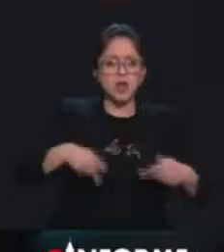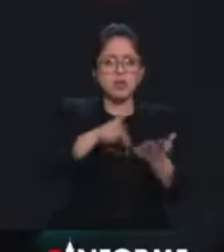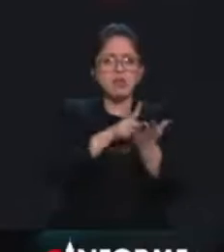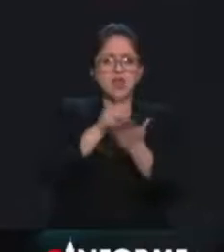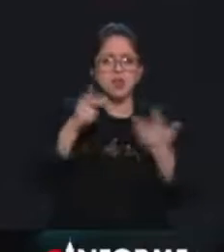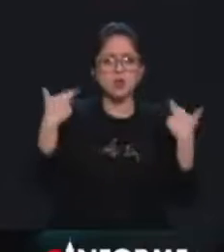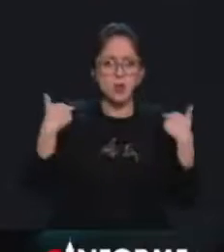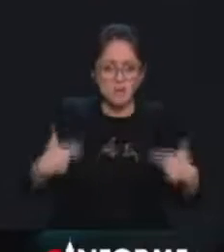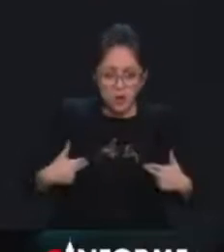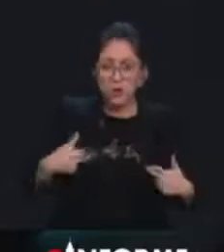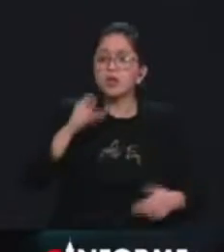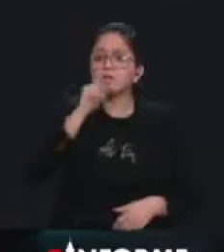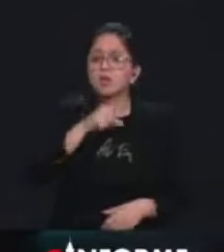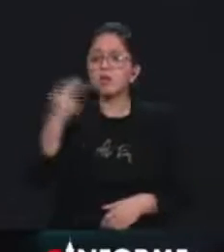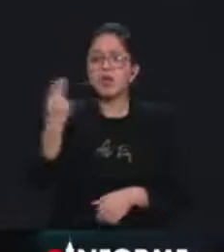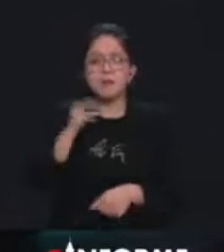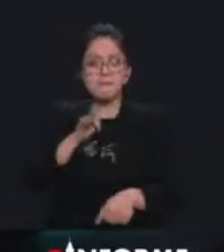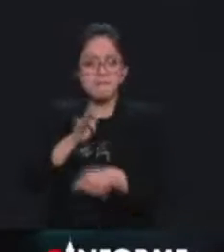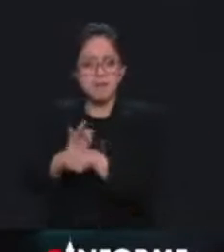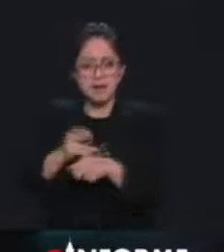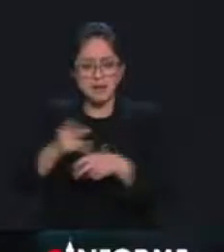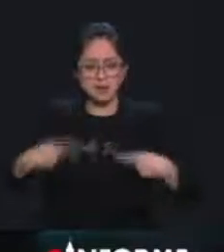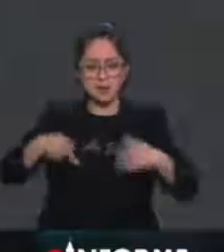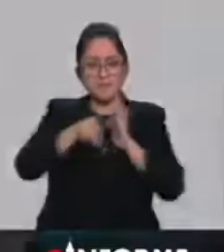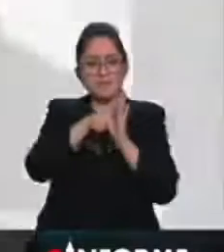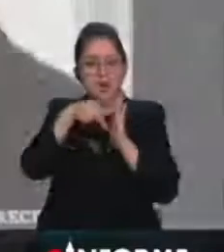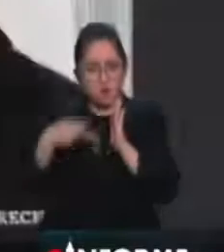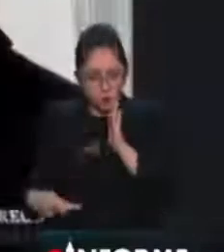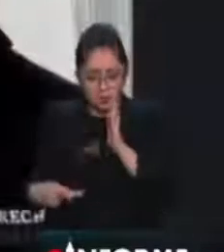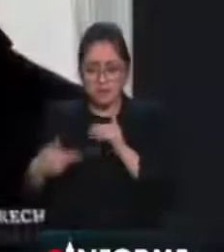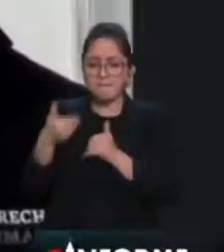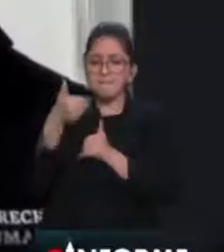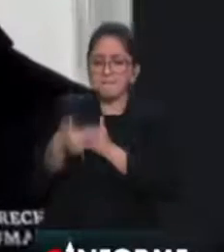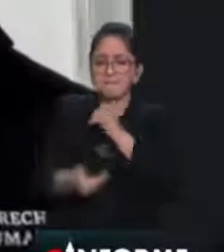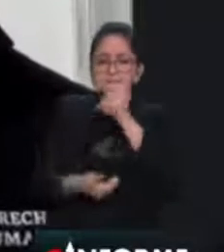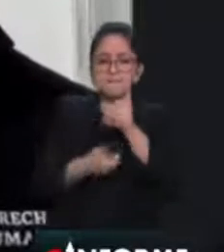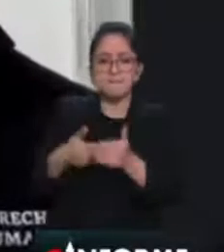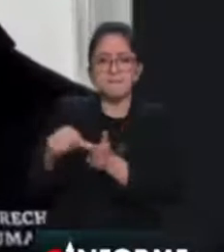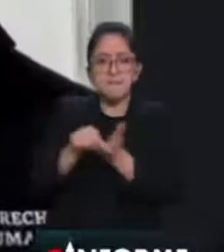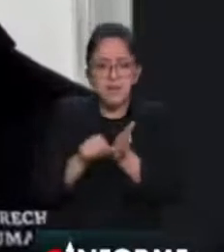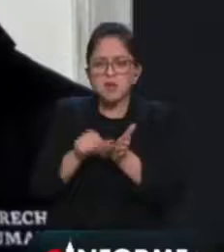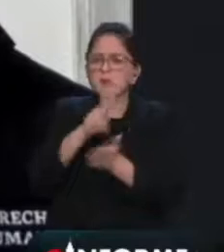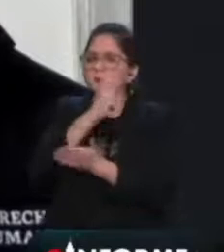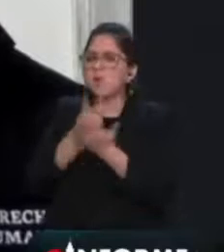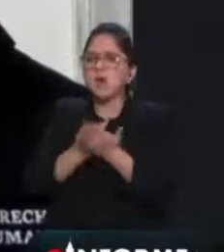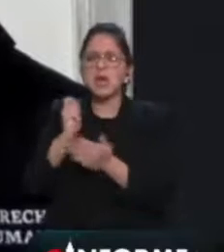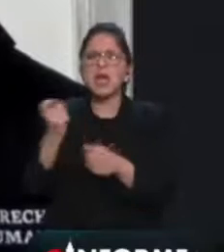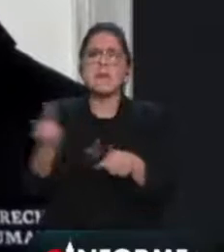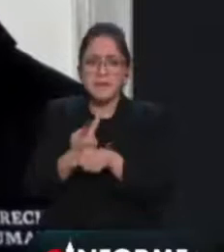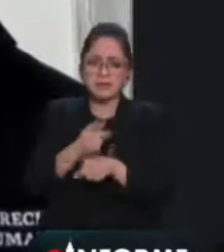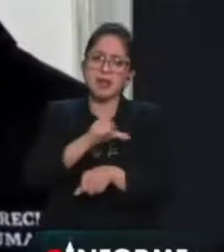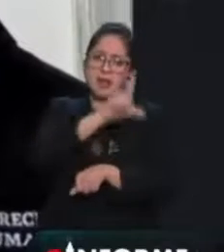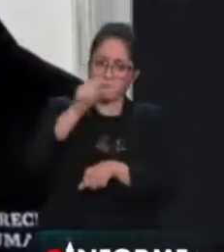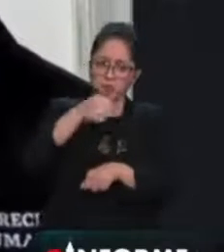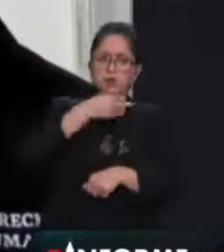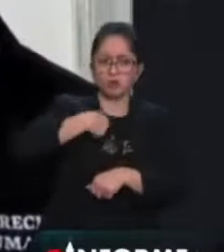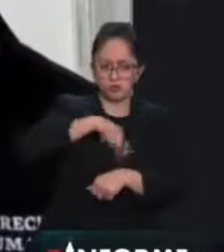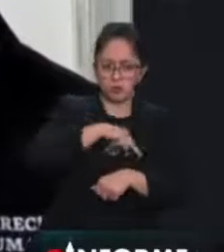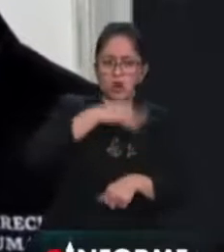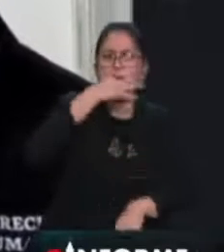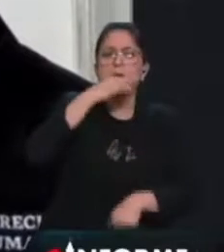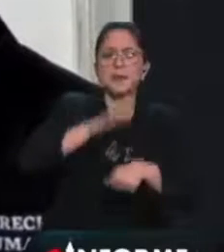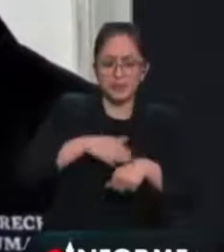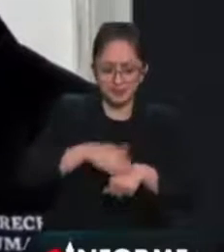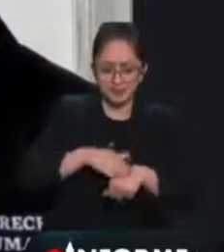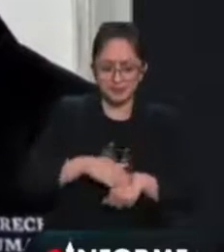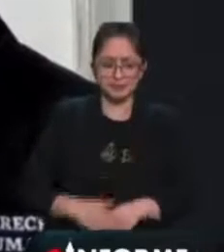y periodistas que daremos cuenta en los próximos meses de este proyecto. Pues Enrique, te agradecemos muchísimo que nos hayas acompañado. Como bien dices,